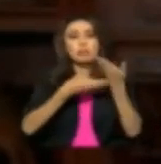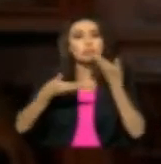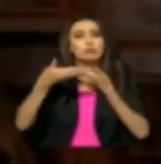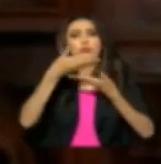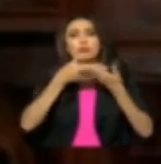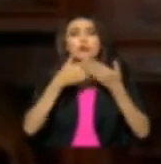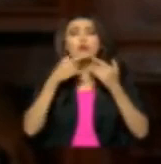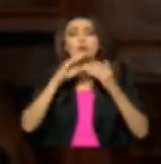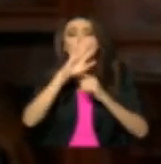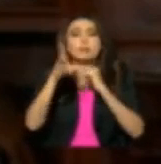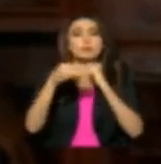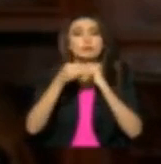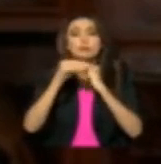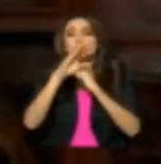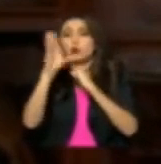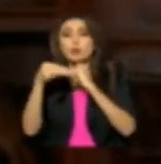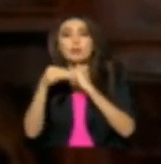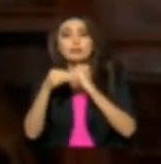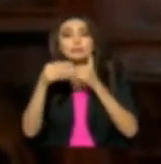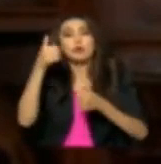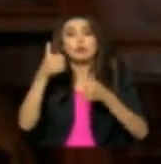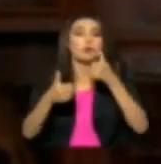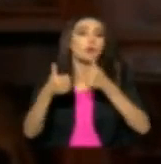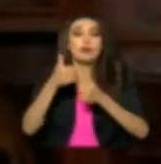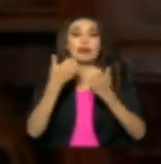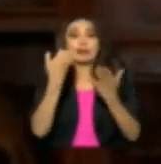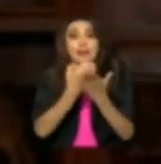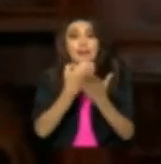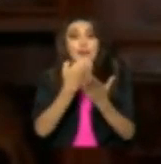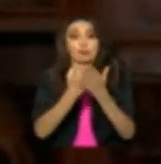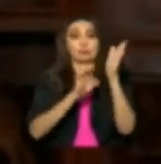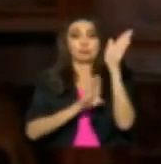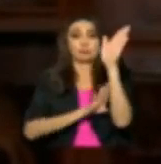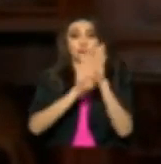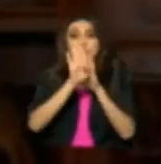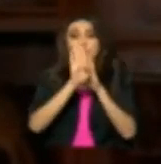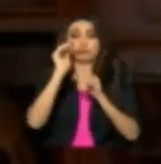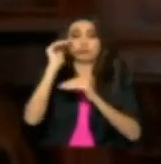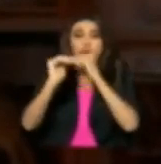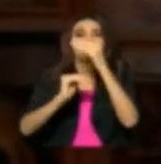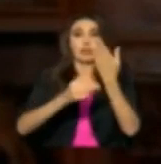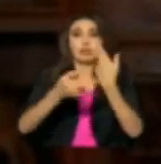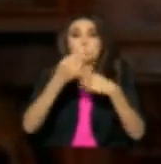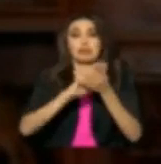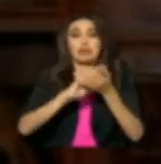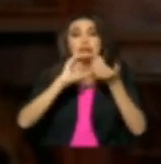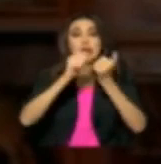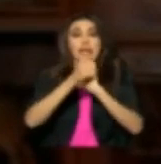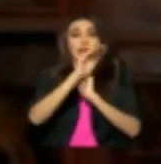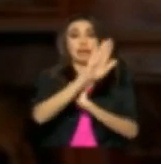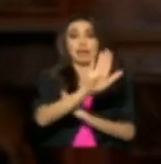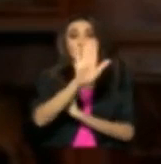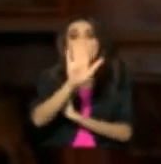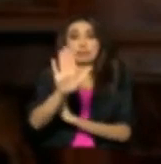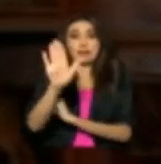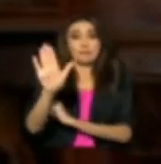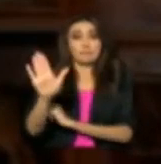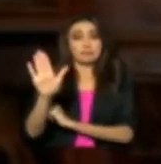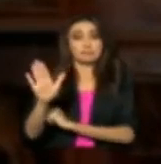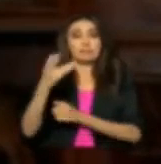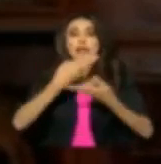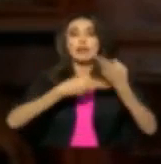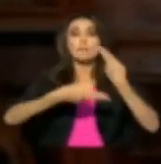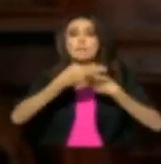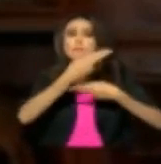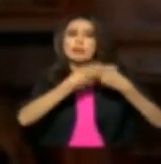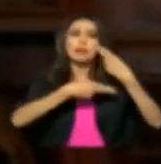insisto, contribuye a dinamizar la economía, a dinamizar el empleo. Cada vez que recorro el país, los emprendedores